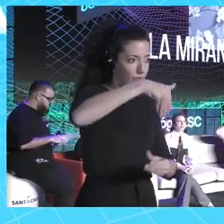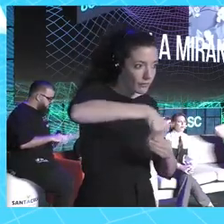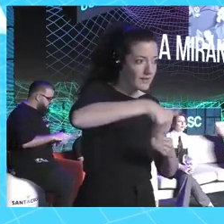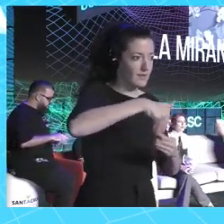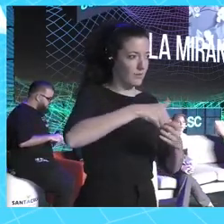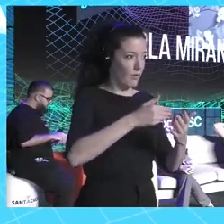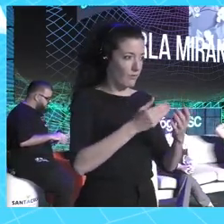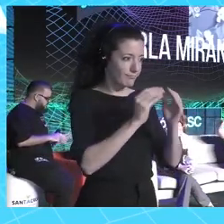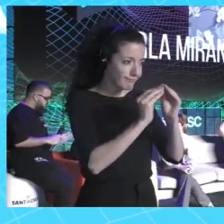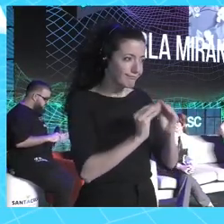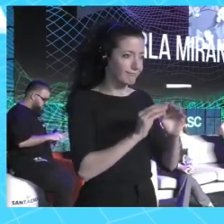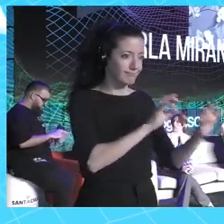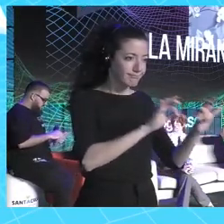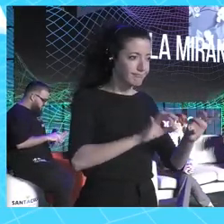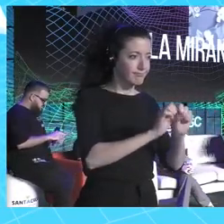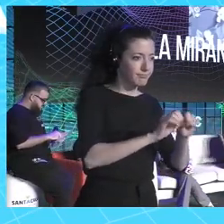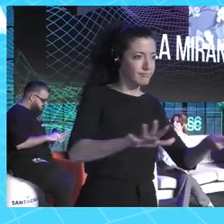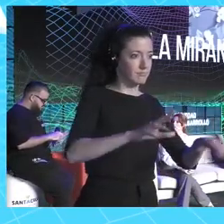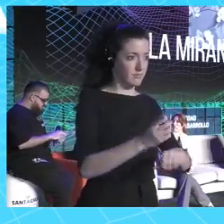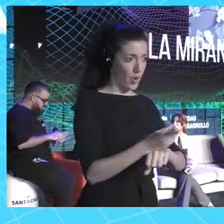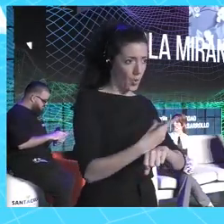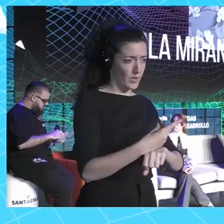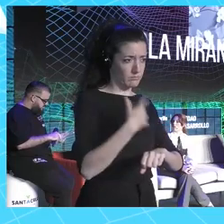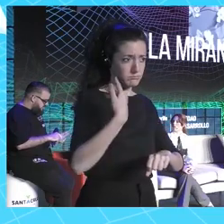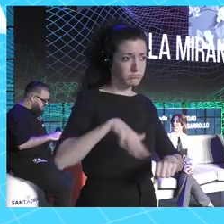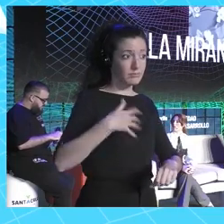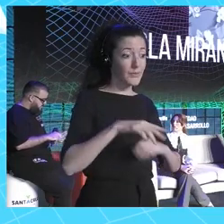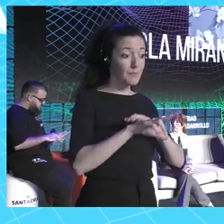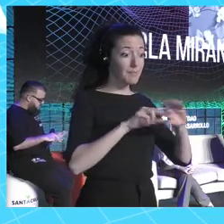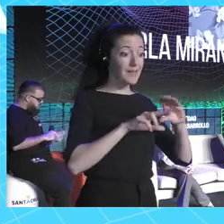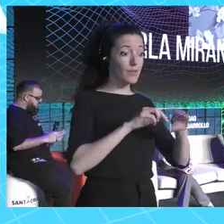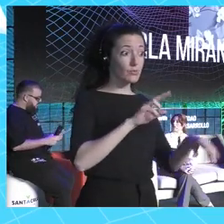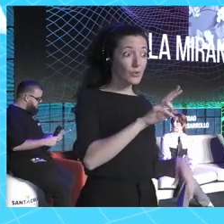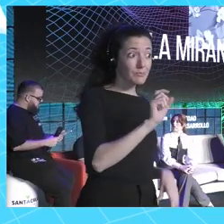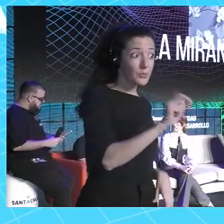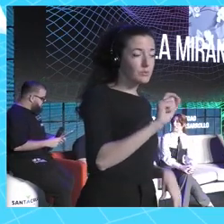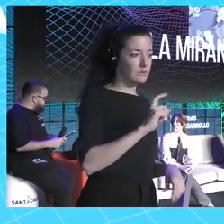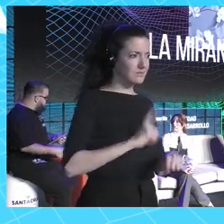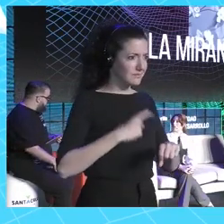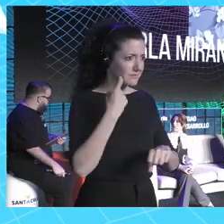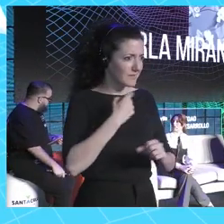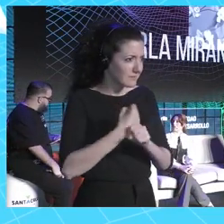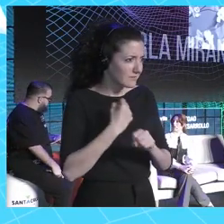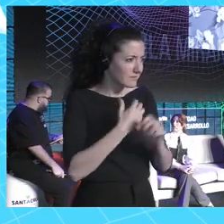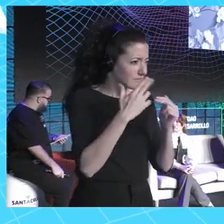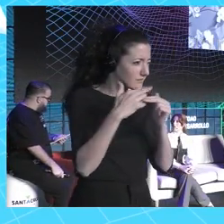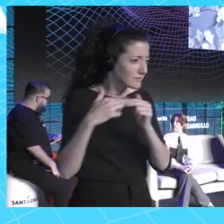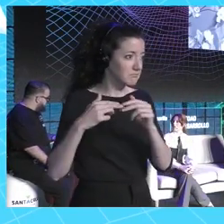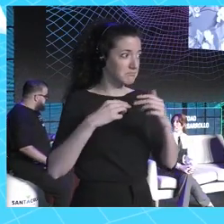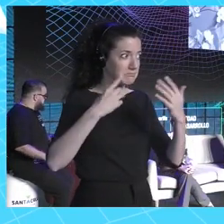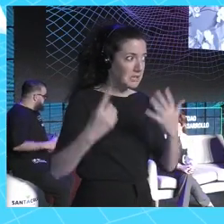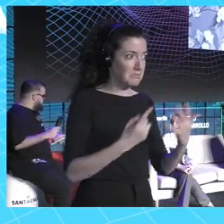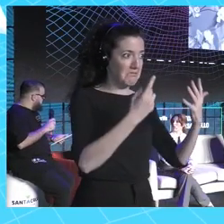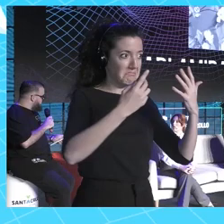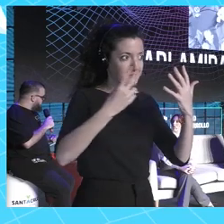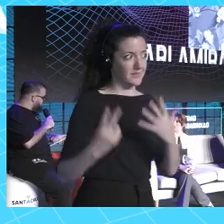de lo que cualquiera se puede imaginar que a lo mejor para un vídeo de 2 minutos has invertido 67 horas entonces si esa herramienta te puede dar la